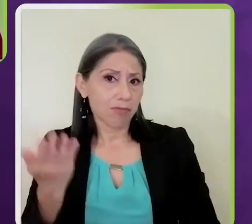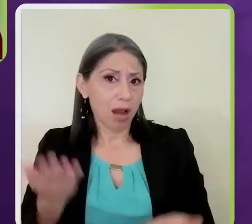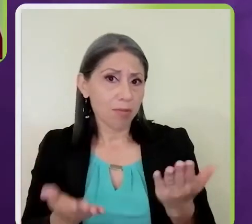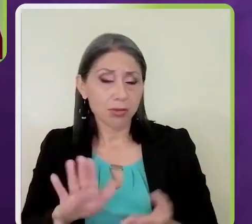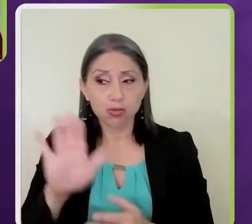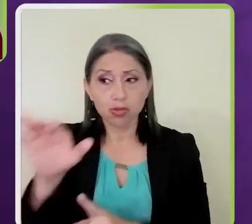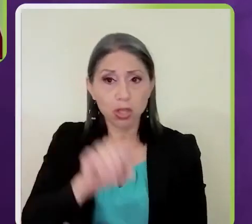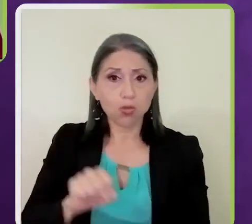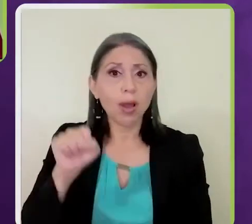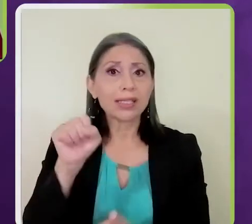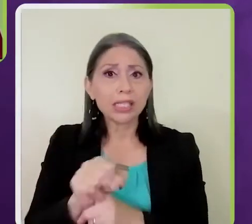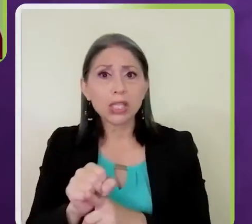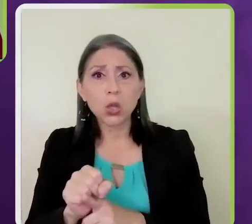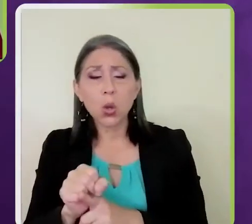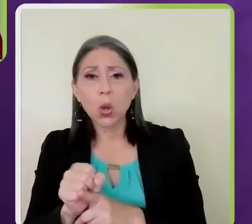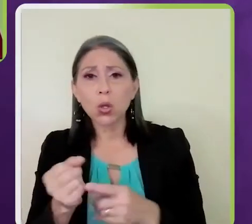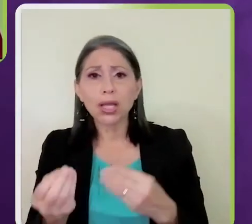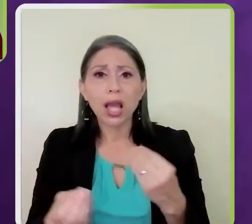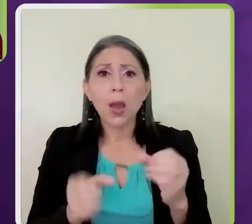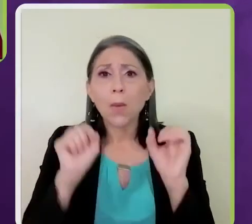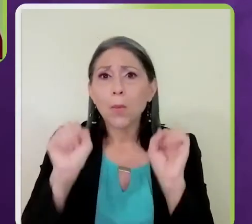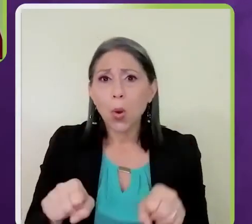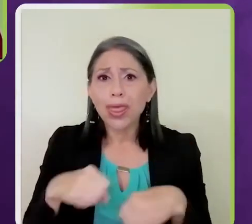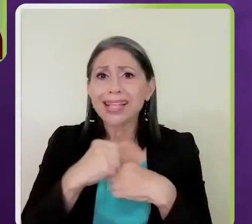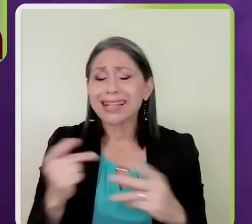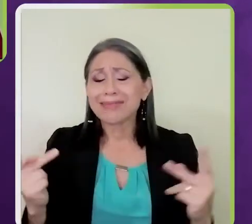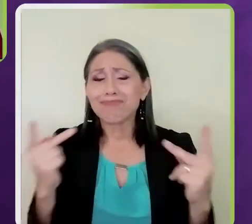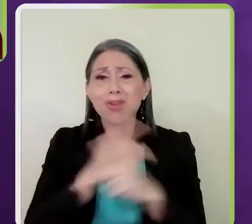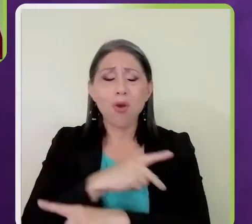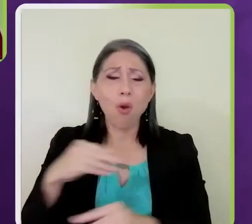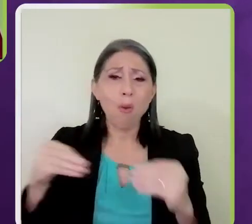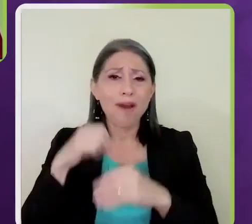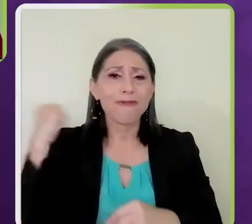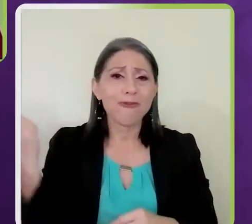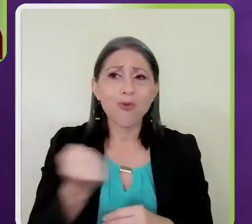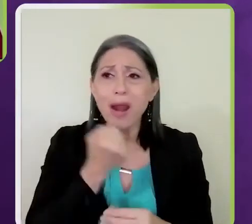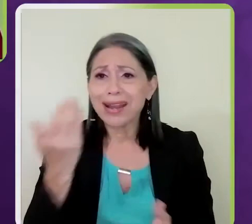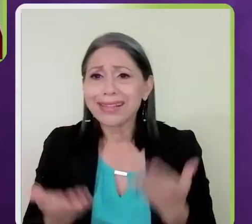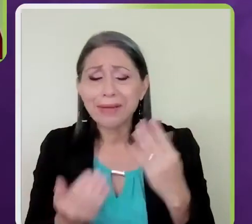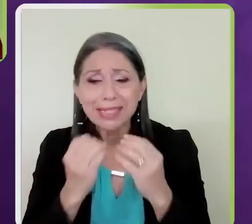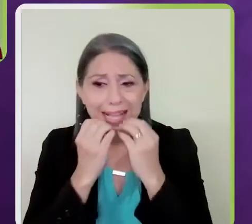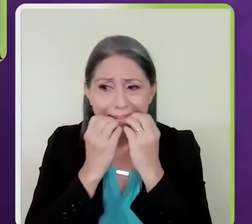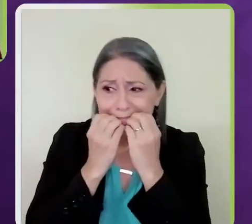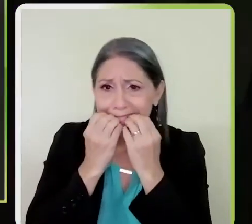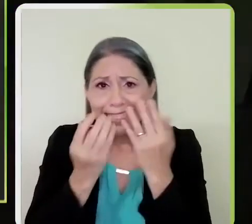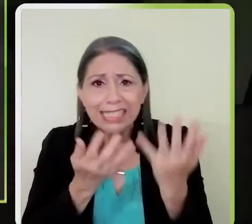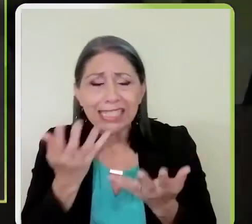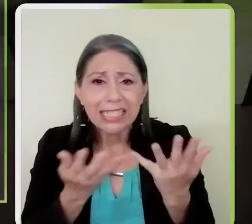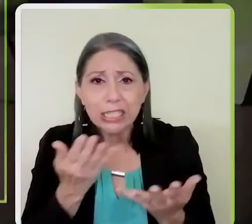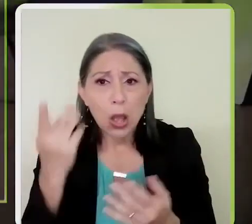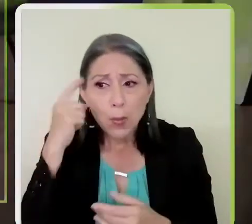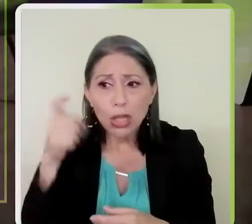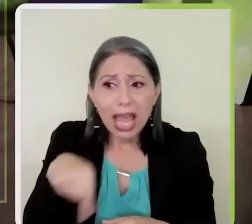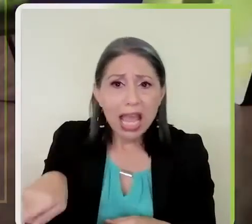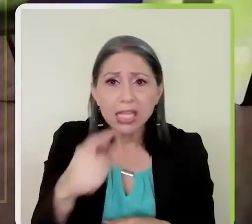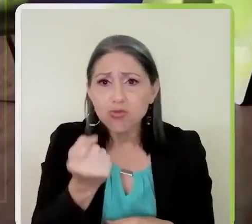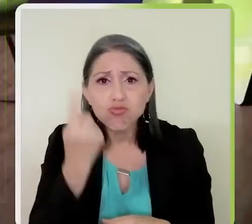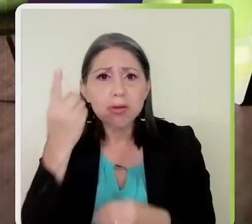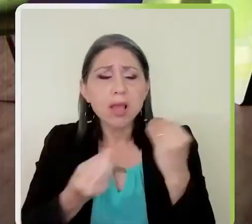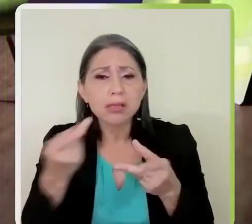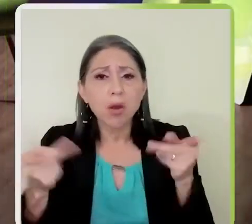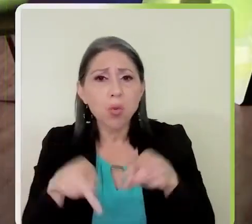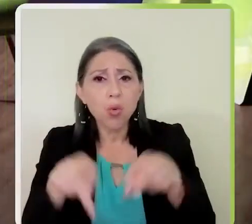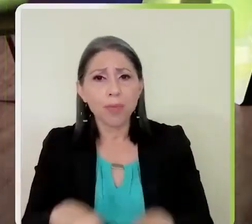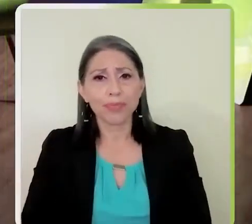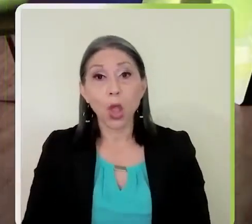¿verdad?, agravarse su situación de ansiedad y demás al no entender lo que estaba ocurriendo. Hay otras poblaciones que